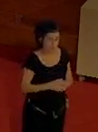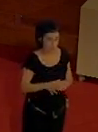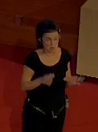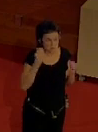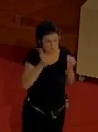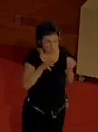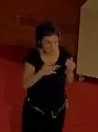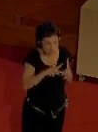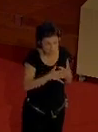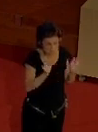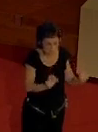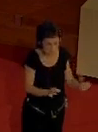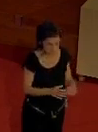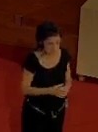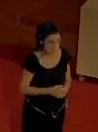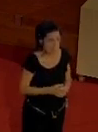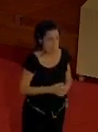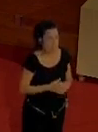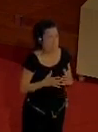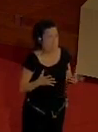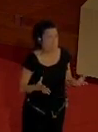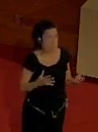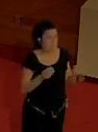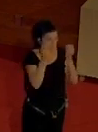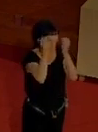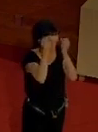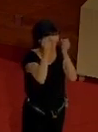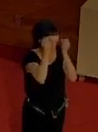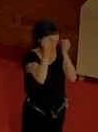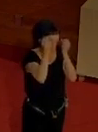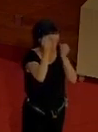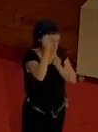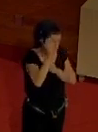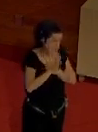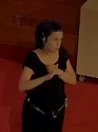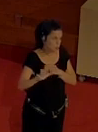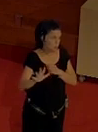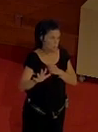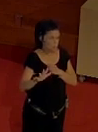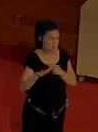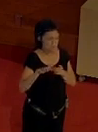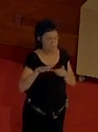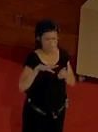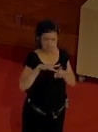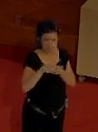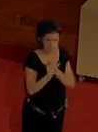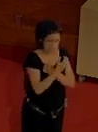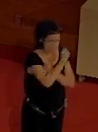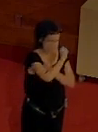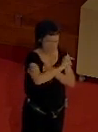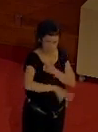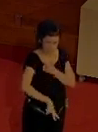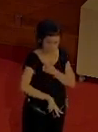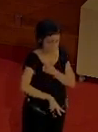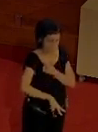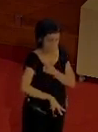estamos luego a partir de ese punto vamos a suponer que ese escenario el el más tétrico que ese no se concreta y no